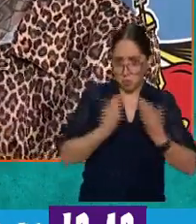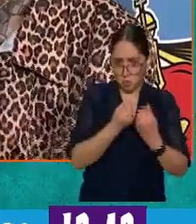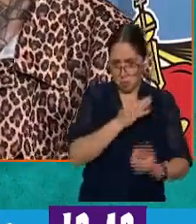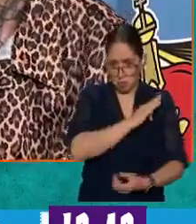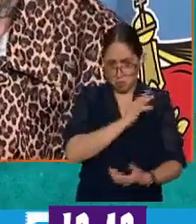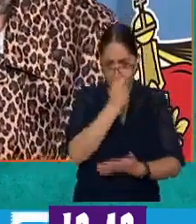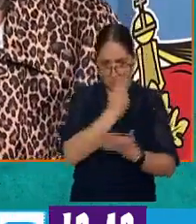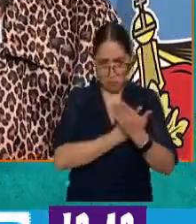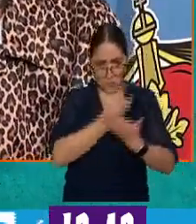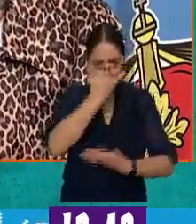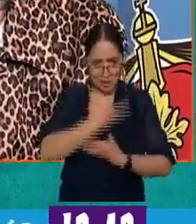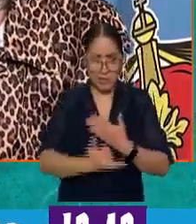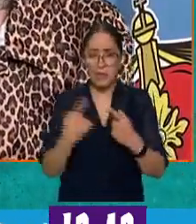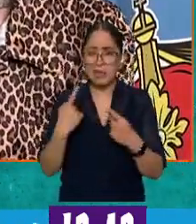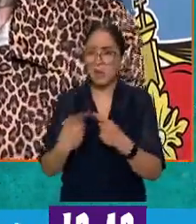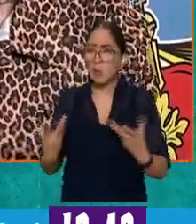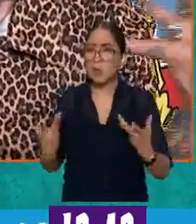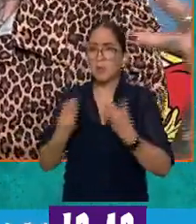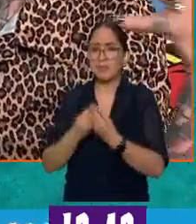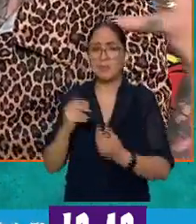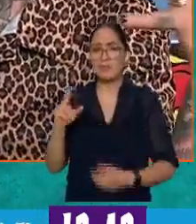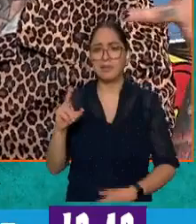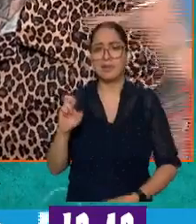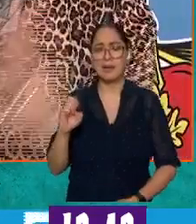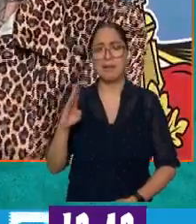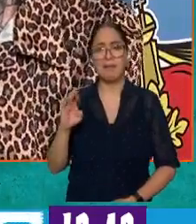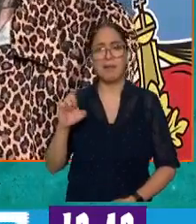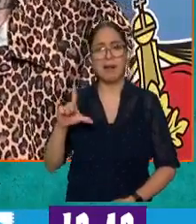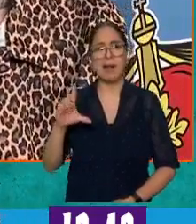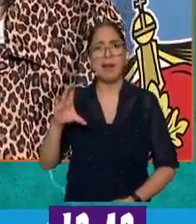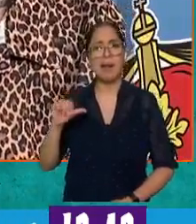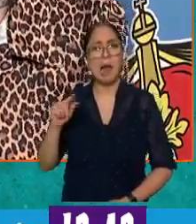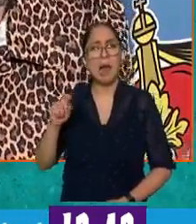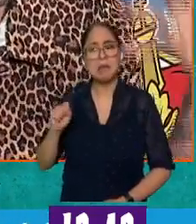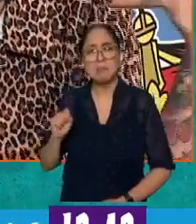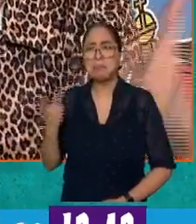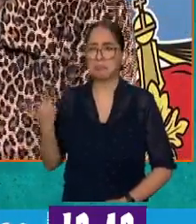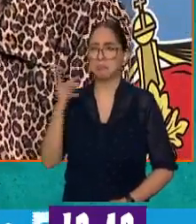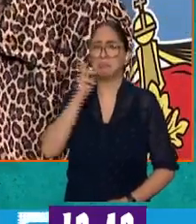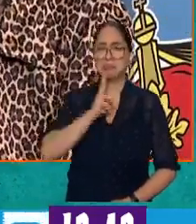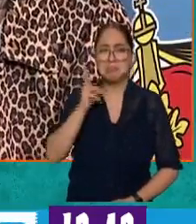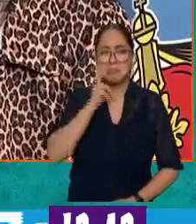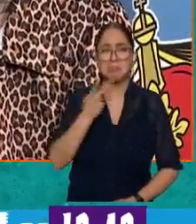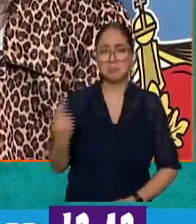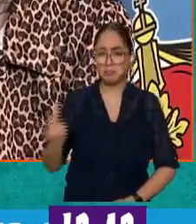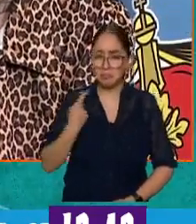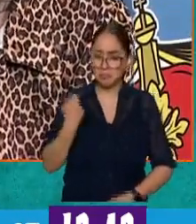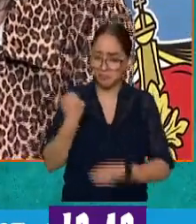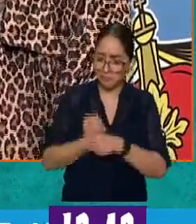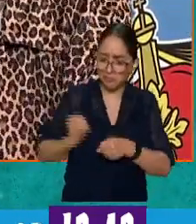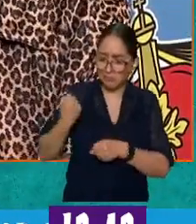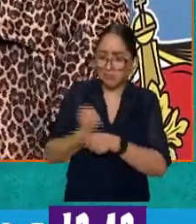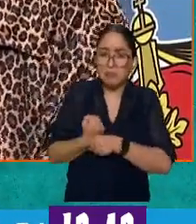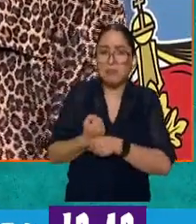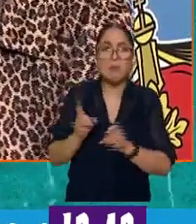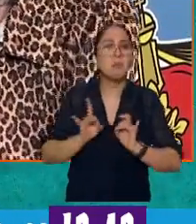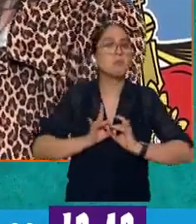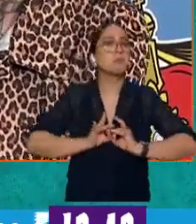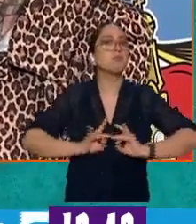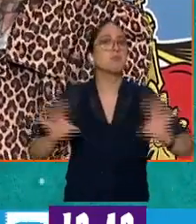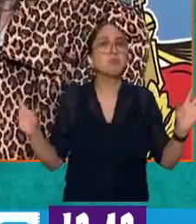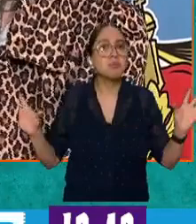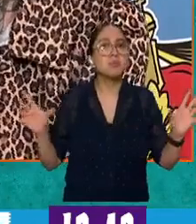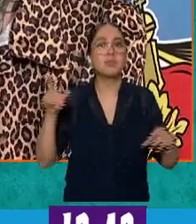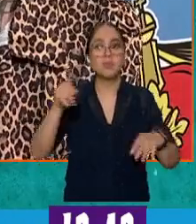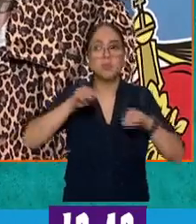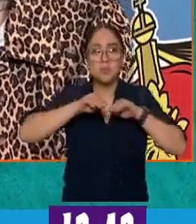que con los Rebel Cats. Y pues no sabíamos qué iba a pasar y nos fuimos a ensayar y de repente pues dije, vamos a hacer